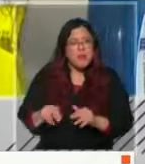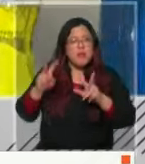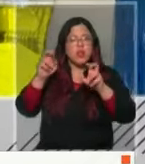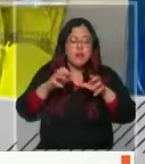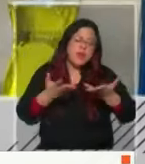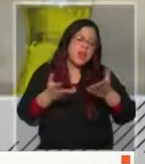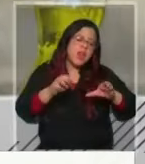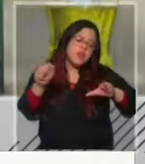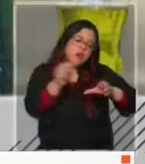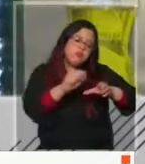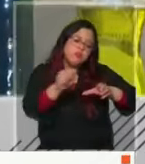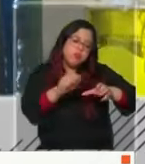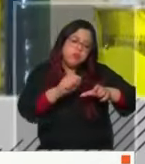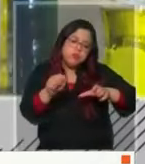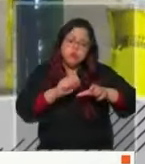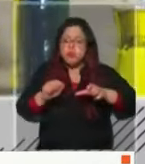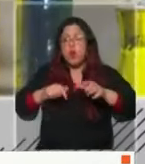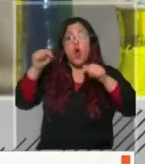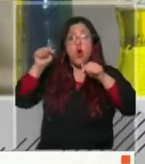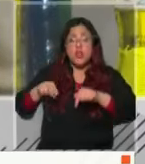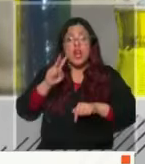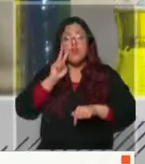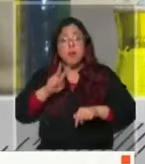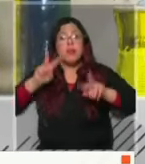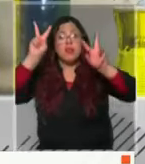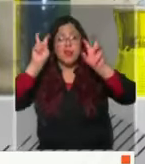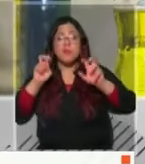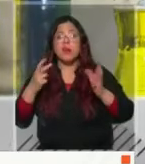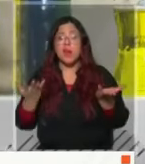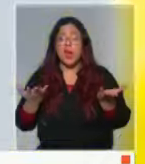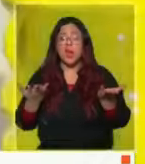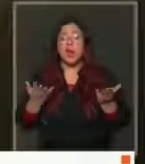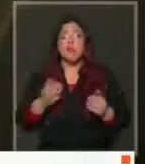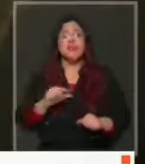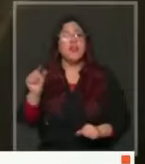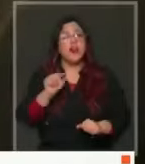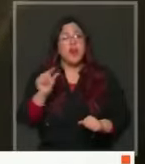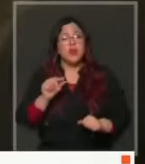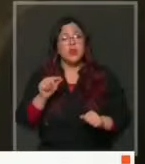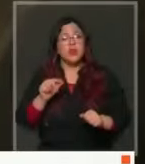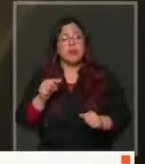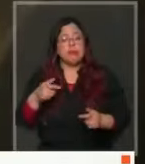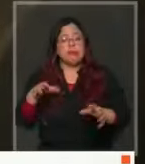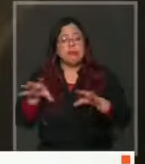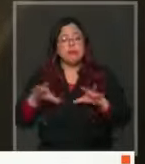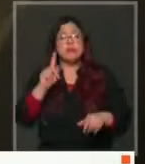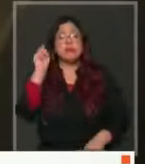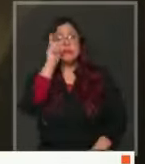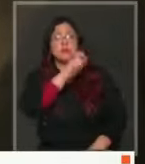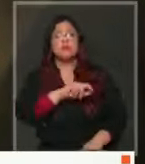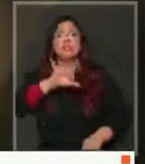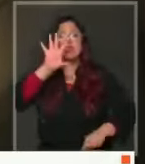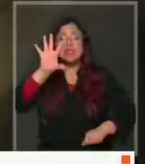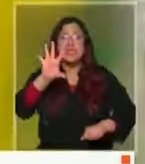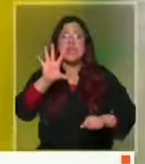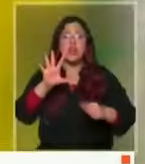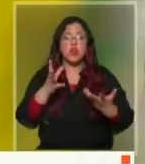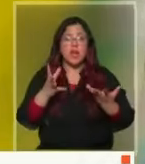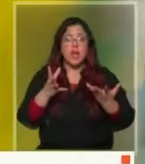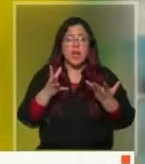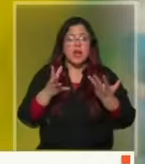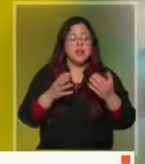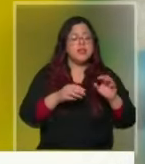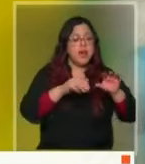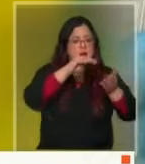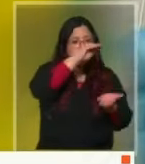lavado? Eso lo descubriremos hoy en un nuevo capítulo de Lo barato cuesta caro. Cinco muestras fueron analizadas por expertos del